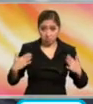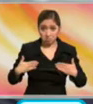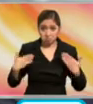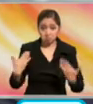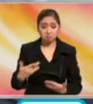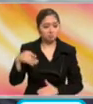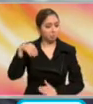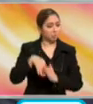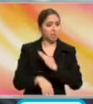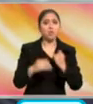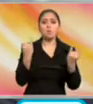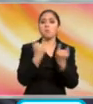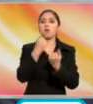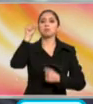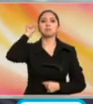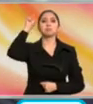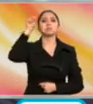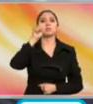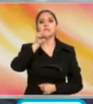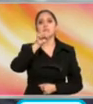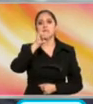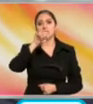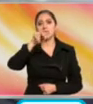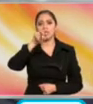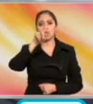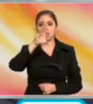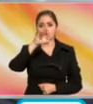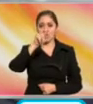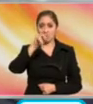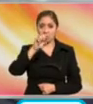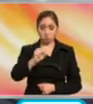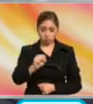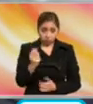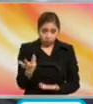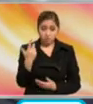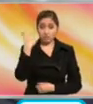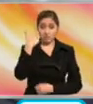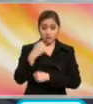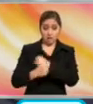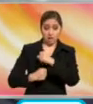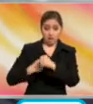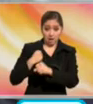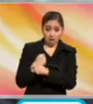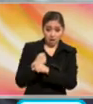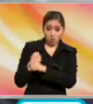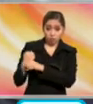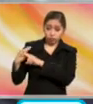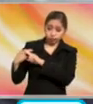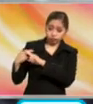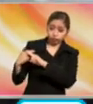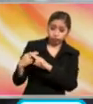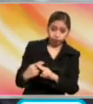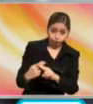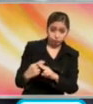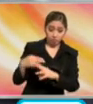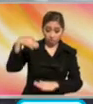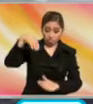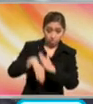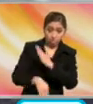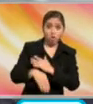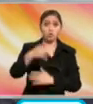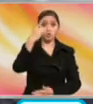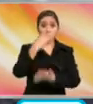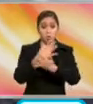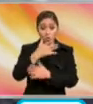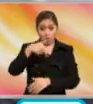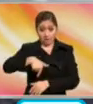sindicatos, desafortunadamente, y van 7 años consecutivos a la baja, o sea no se ha estabilizado.